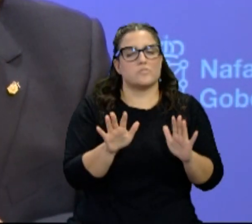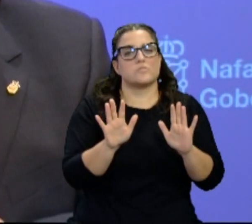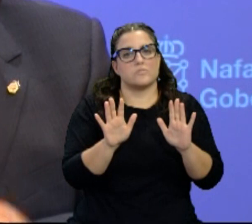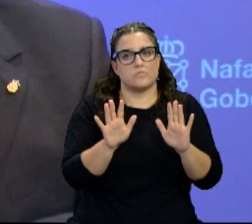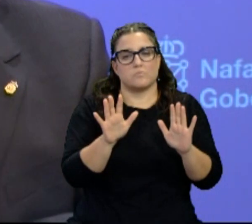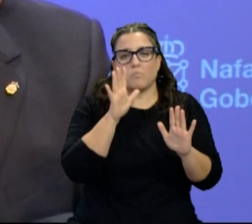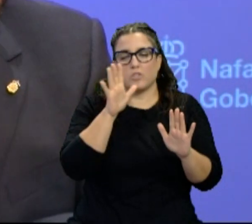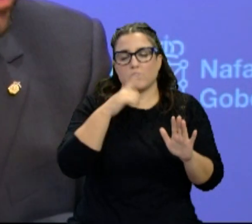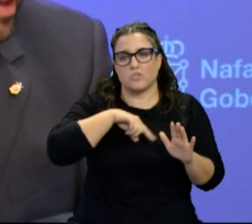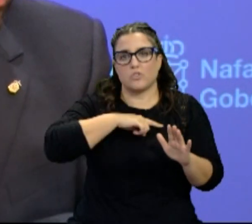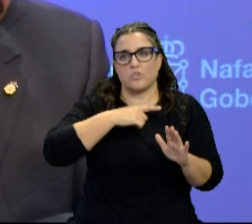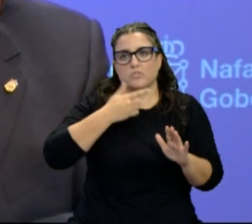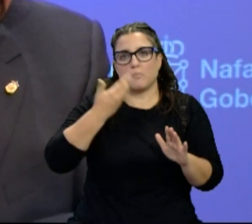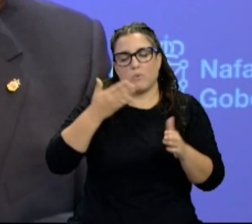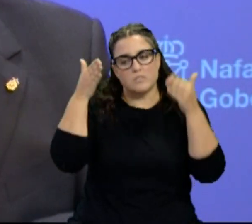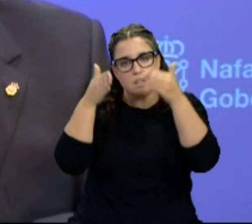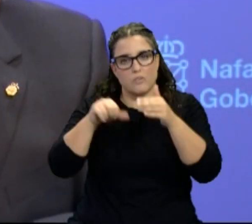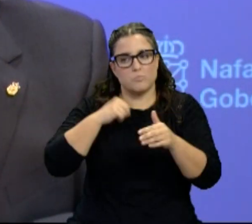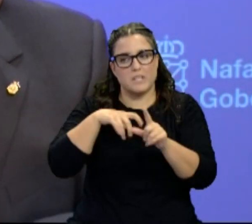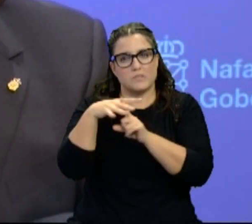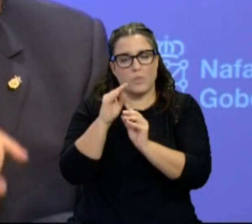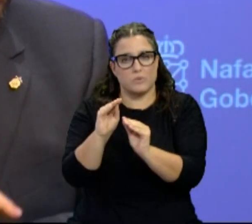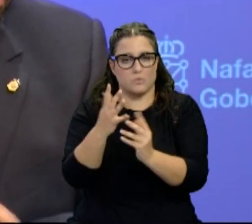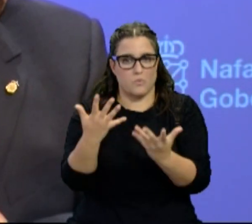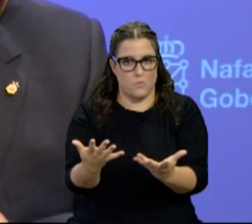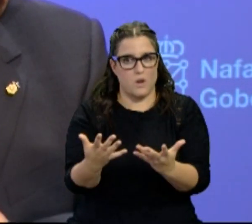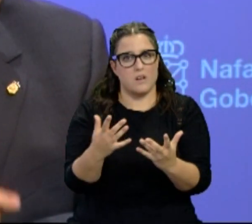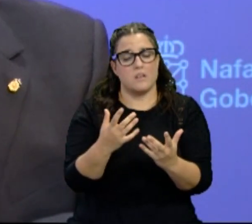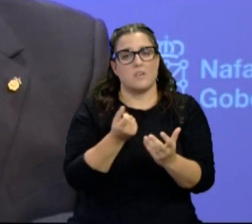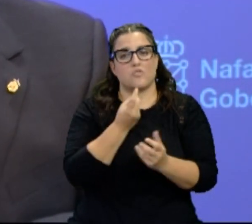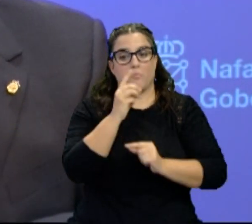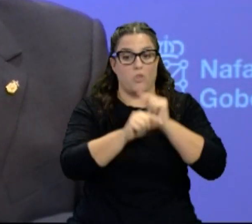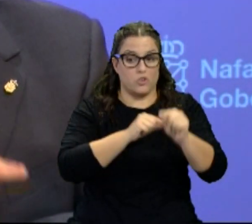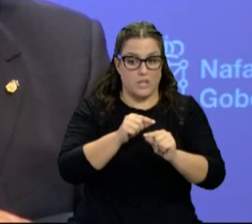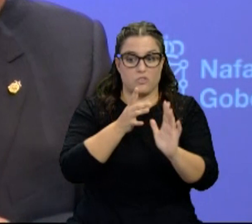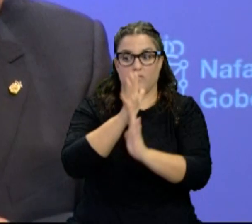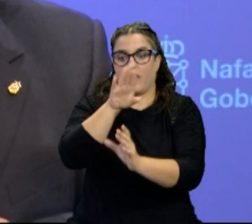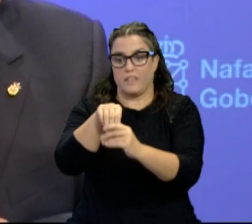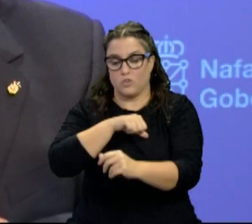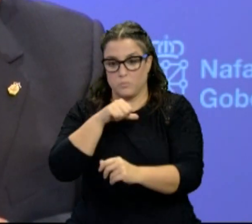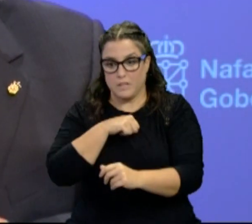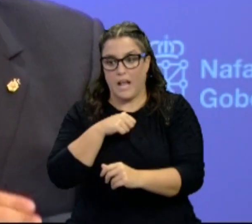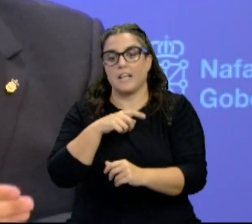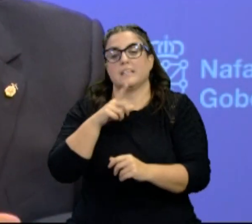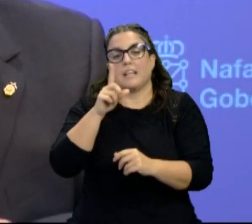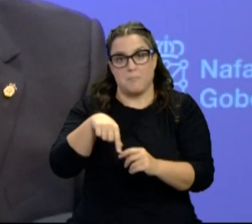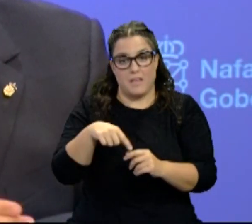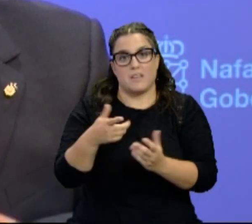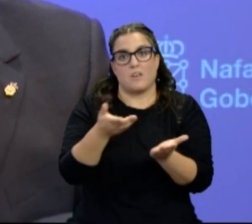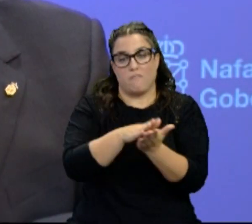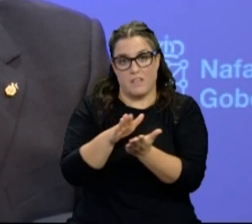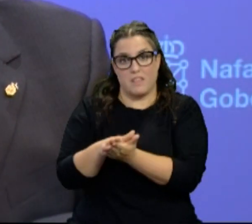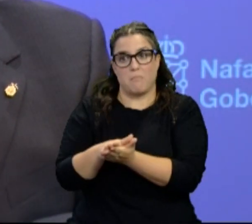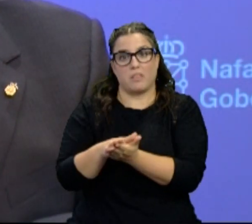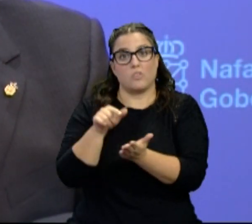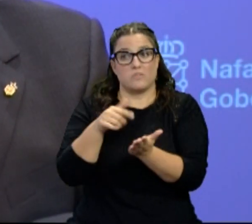es eso, ¿no? La presión asistencial, número de contagios que se traducen en presión asistencial y, por supuesto, el número de fallecimientos que siguen siendo,